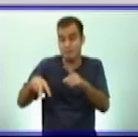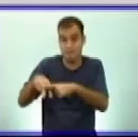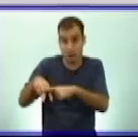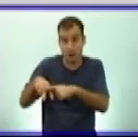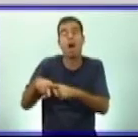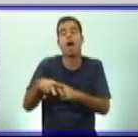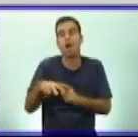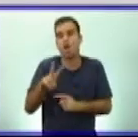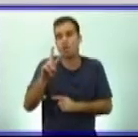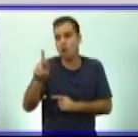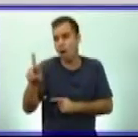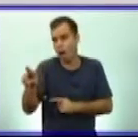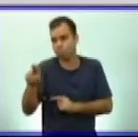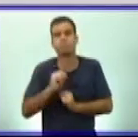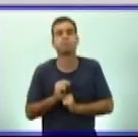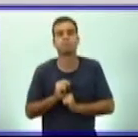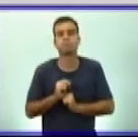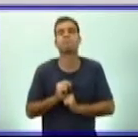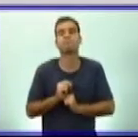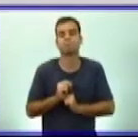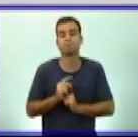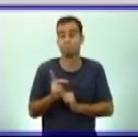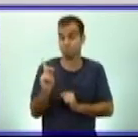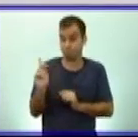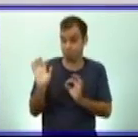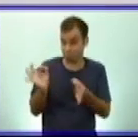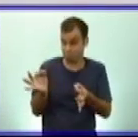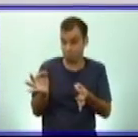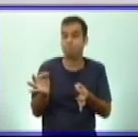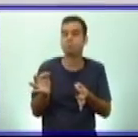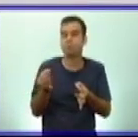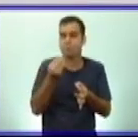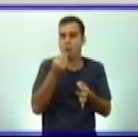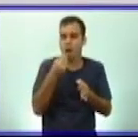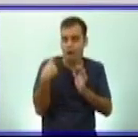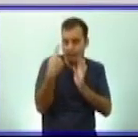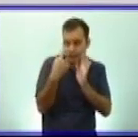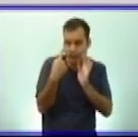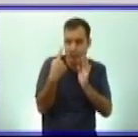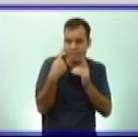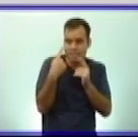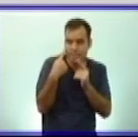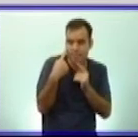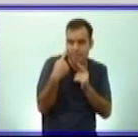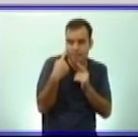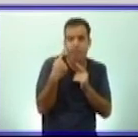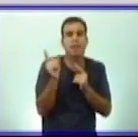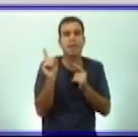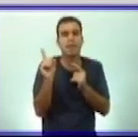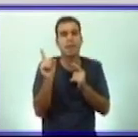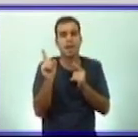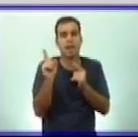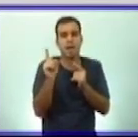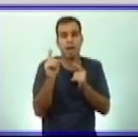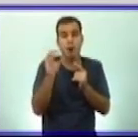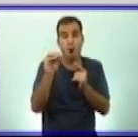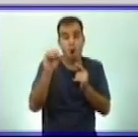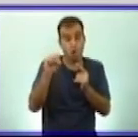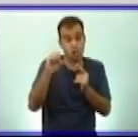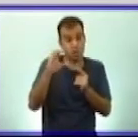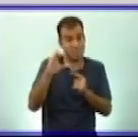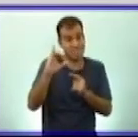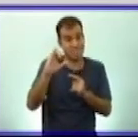utilizar la misma ley armónica para caracterizar las oscilaciones tanto de la tensión instantánea como de la corriente